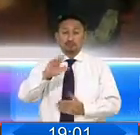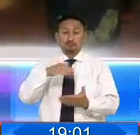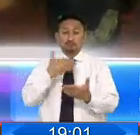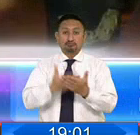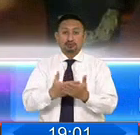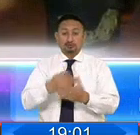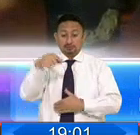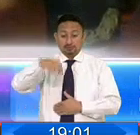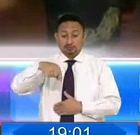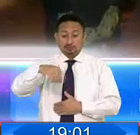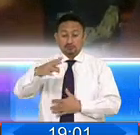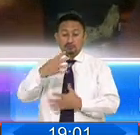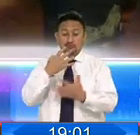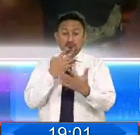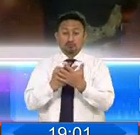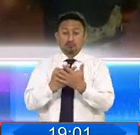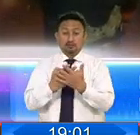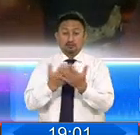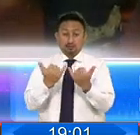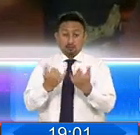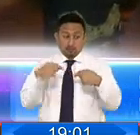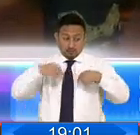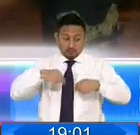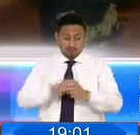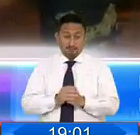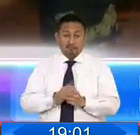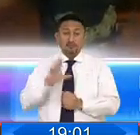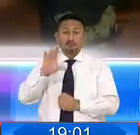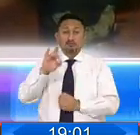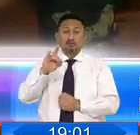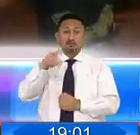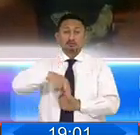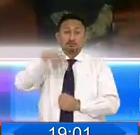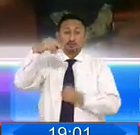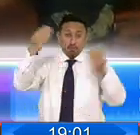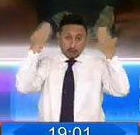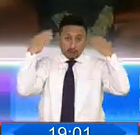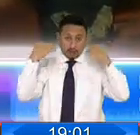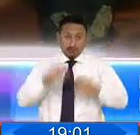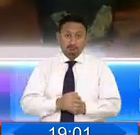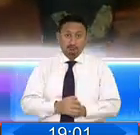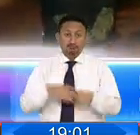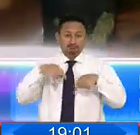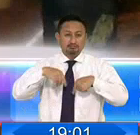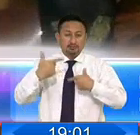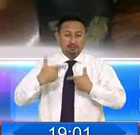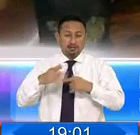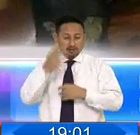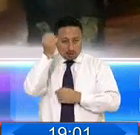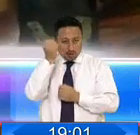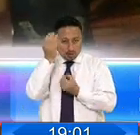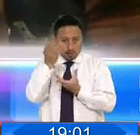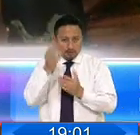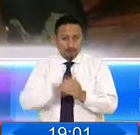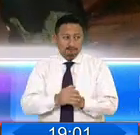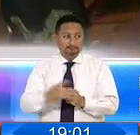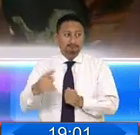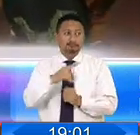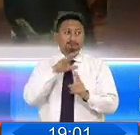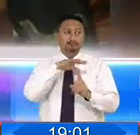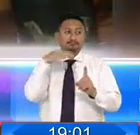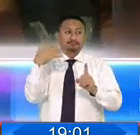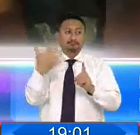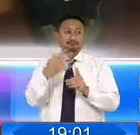de la cárcel donde nos encontramos en la Regional 8, aquí en el norte de Guayaquil, y dieron algunas declaraciones en cuanto a la situación